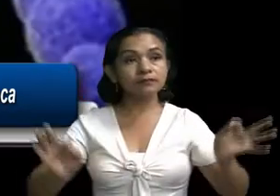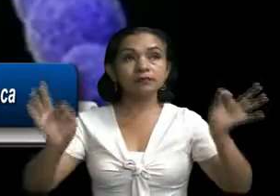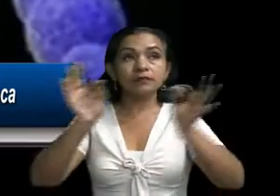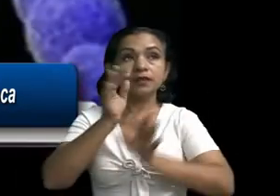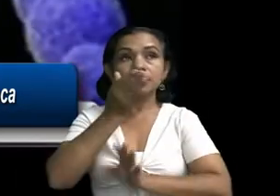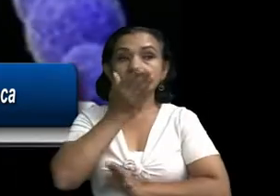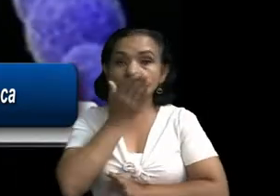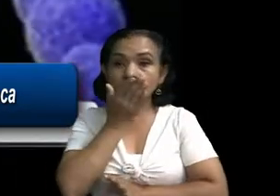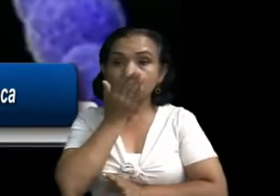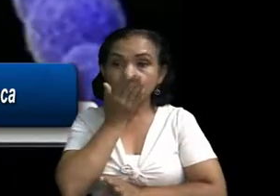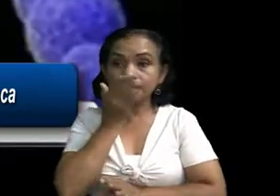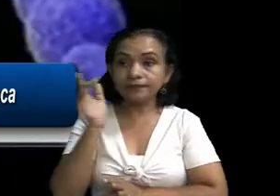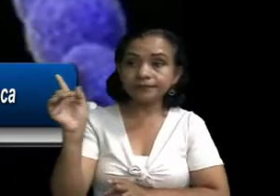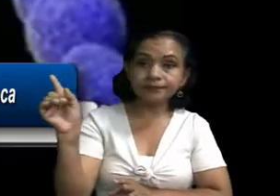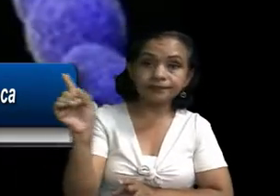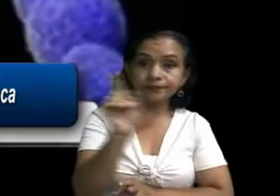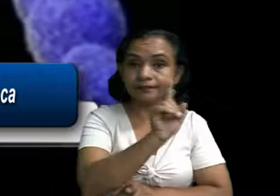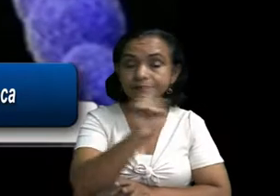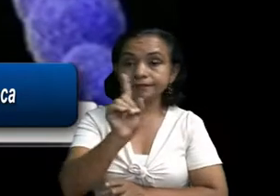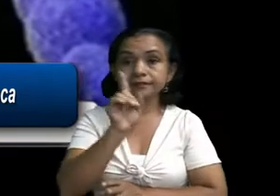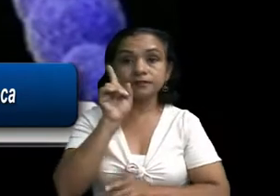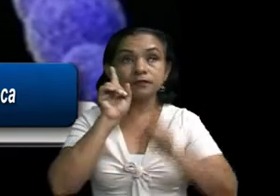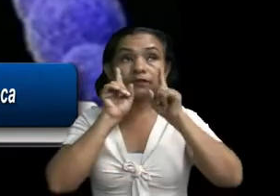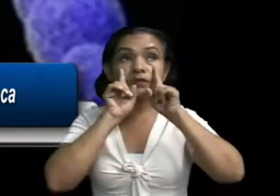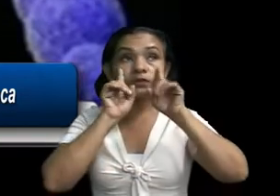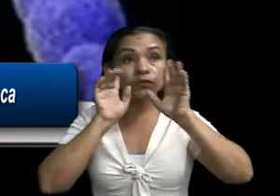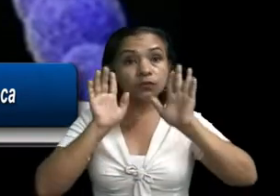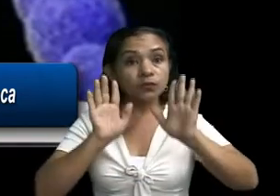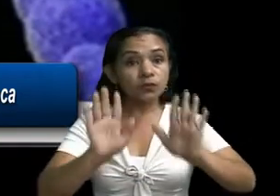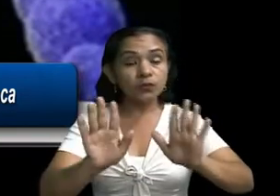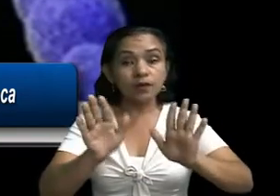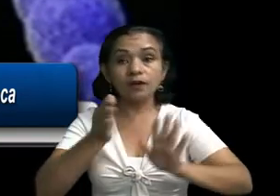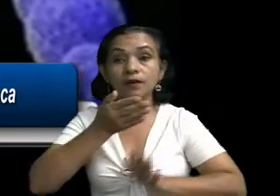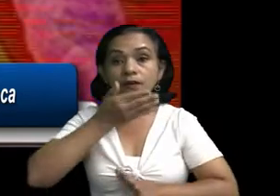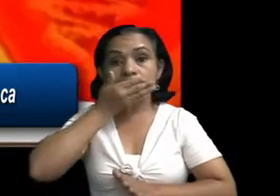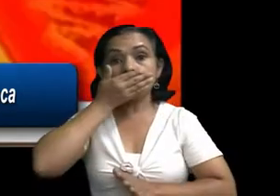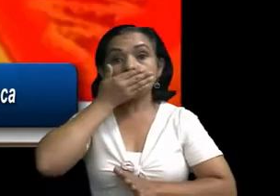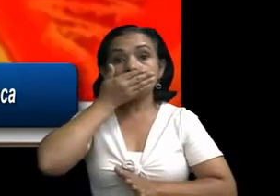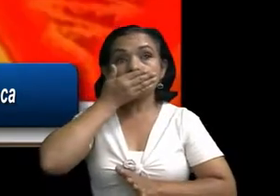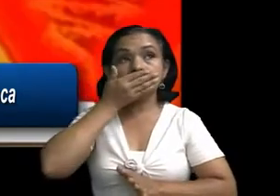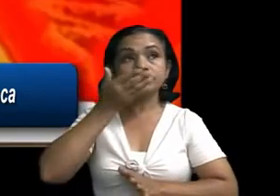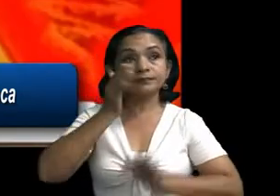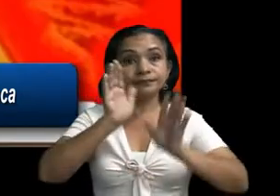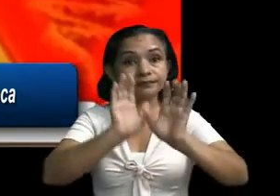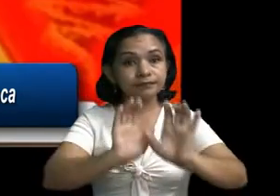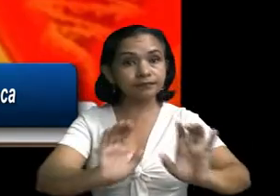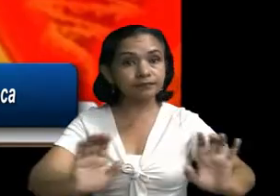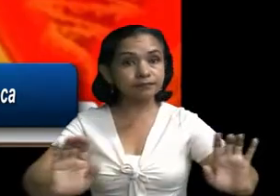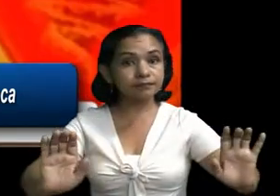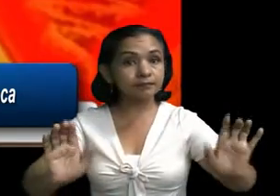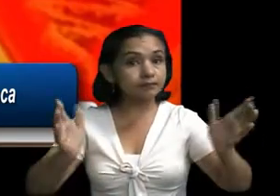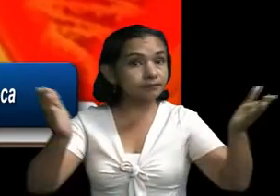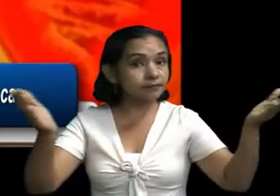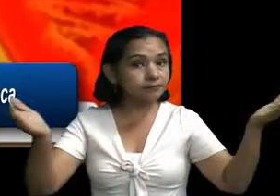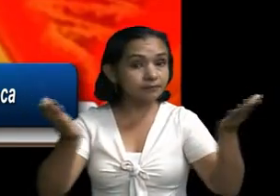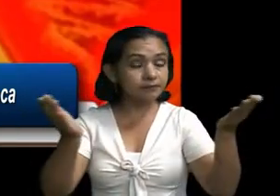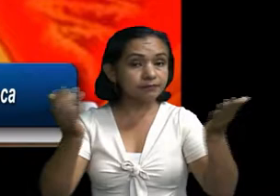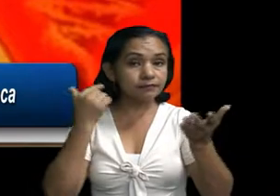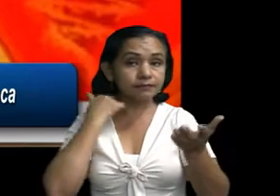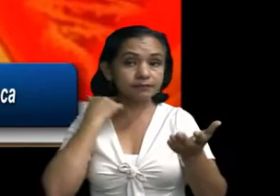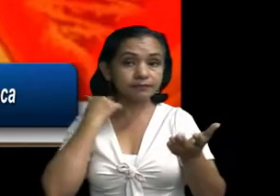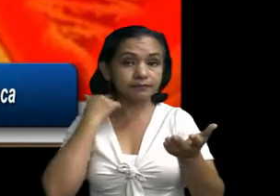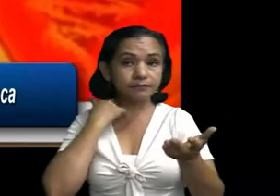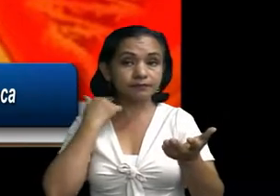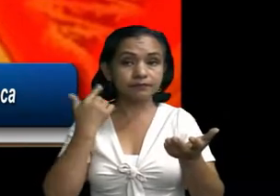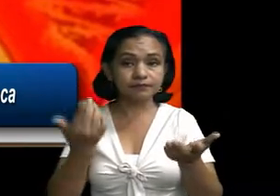doctora, y no tener la precaución de taparse la boca. Los niños comúnmente,